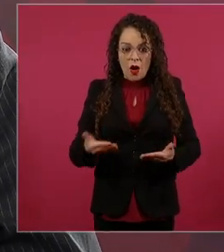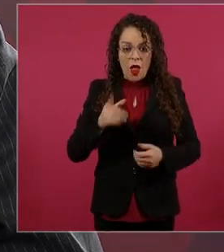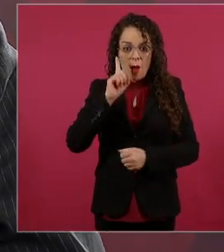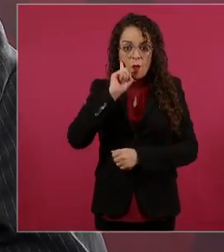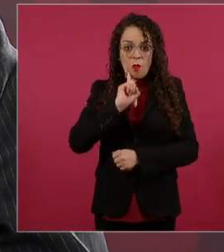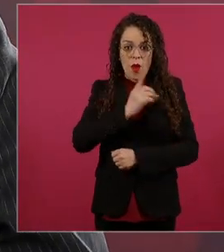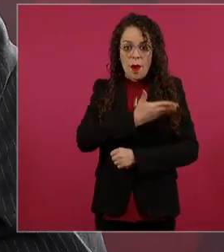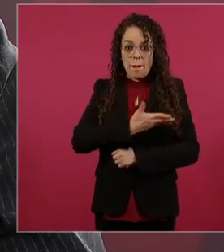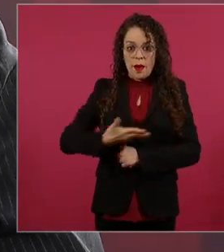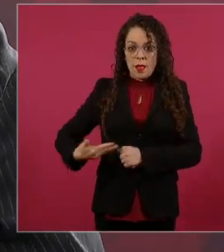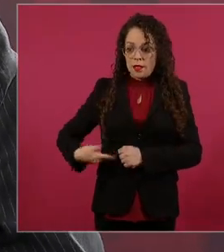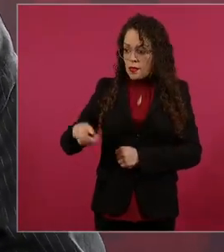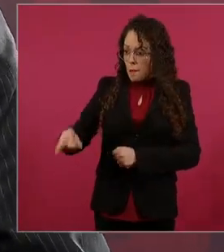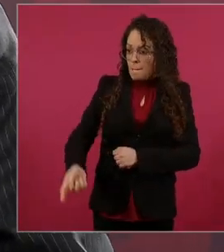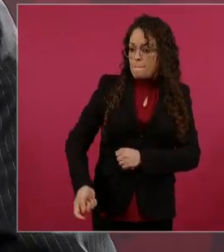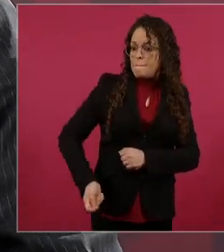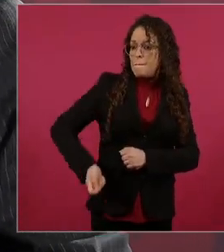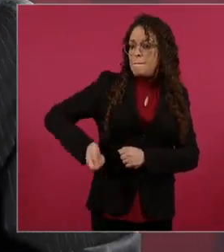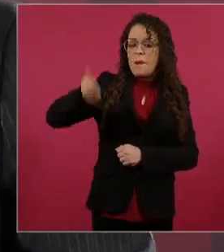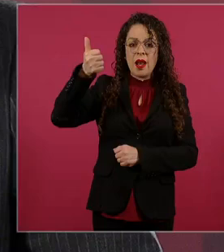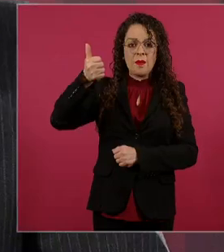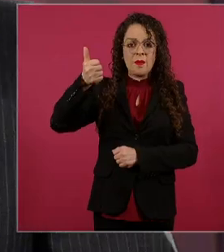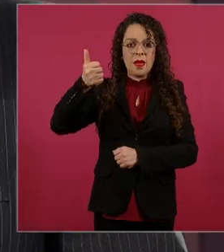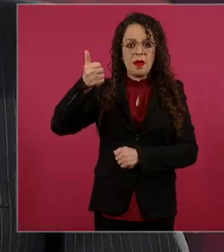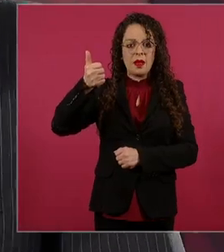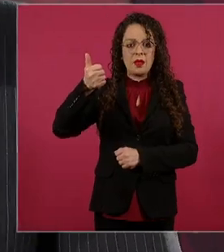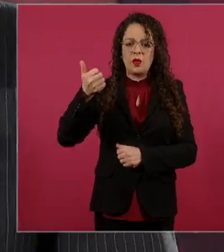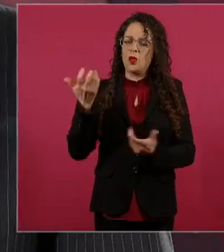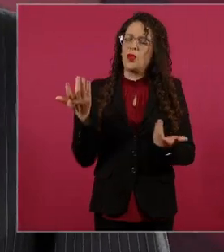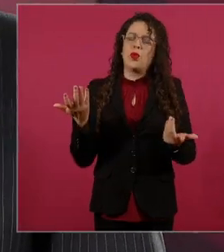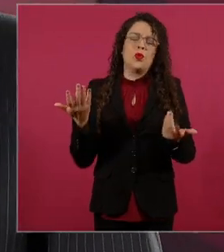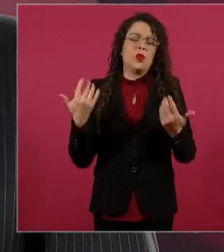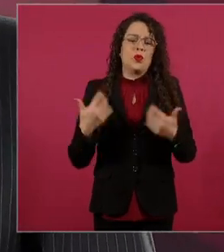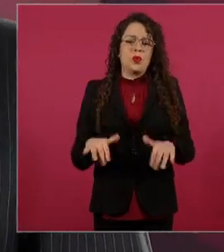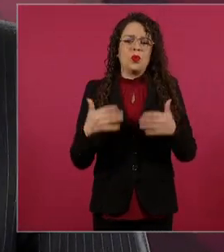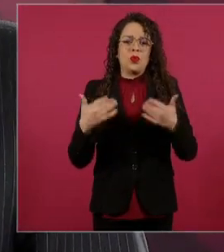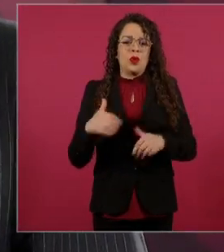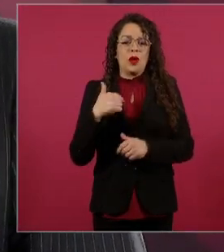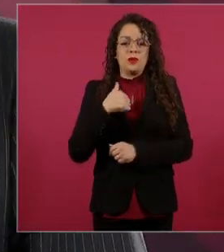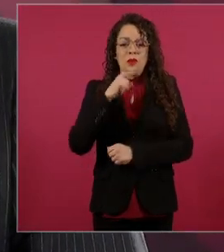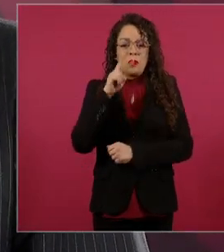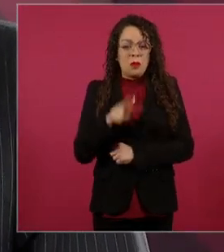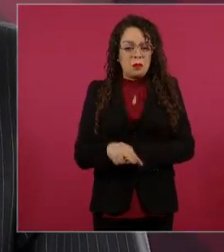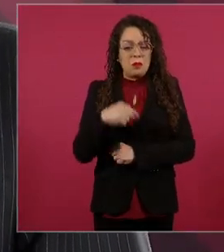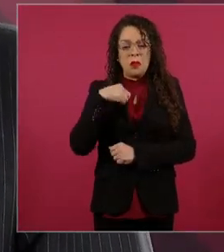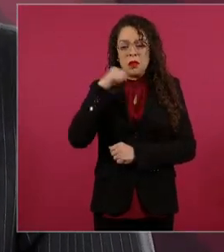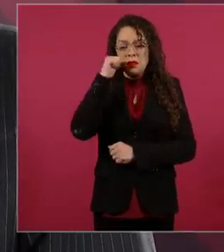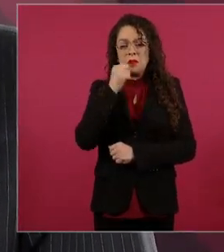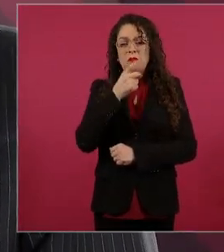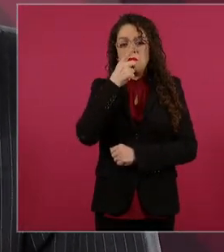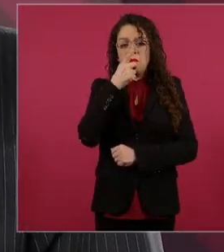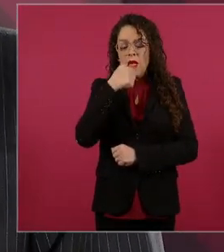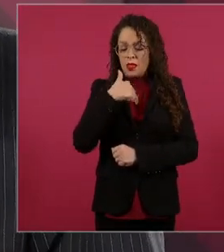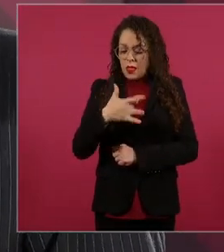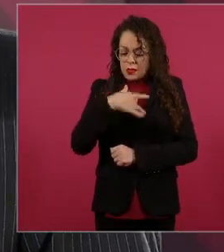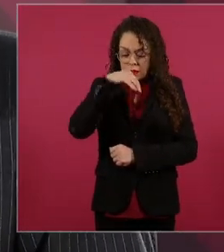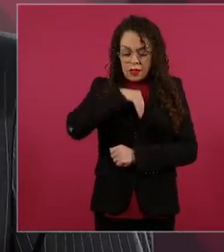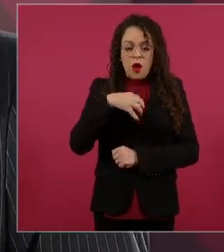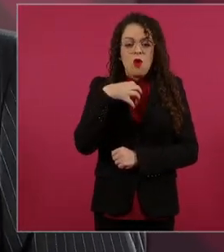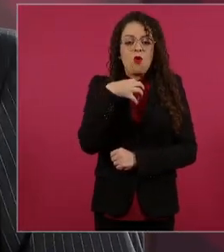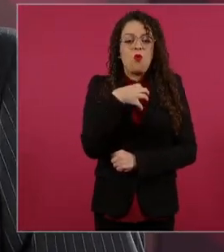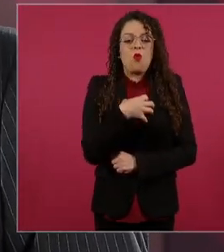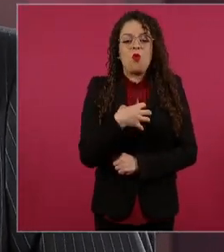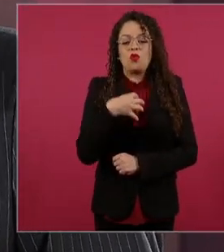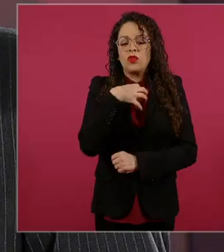Eso Eso me tiene a mí Muy contento Siempre Lo digo Porque me voy